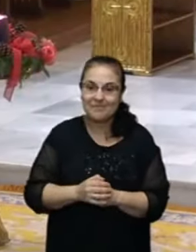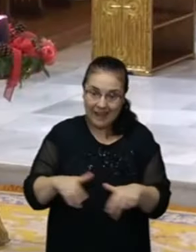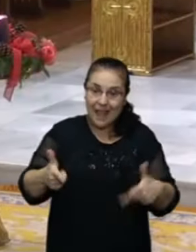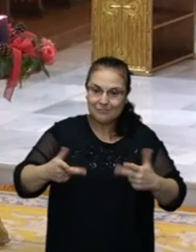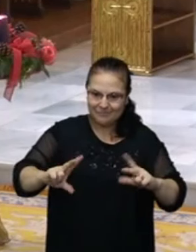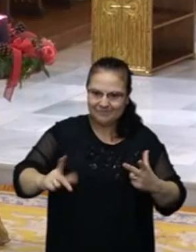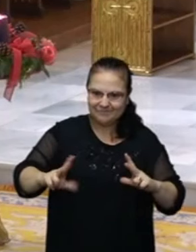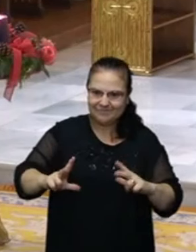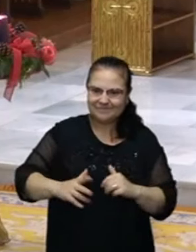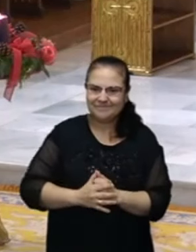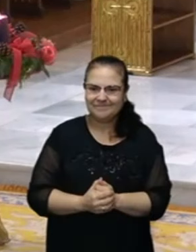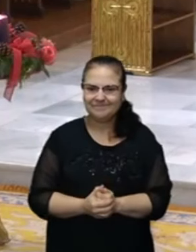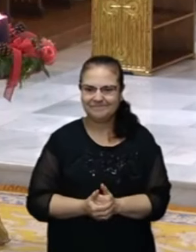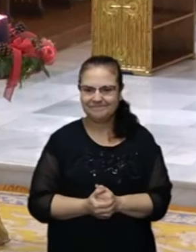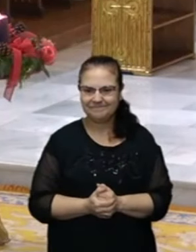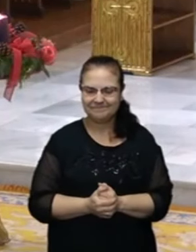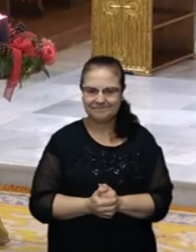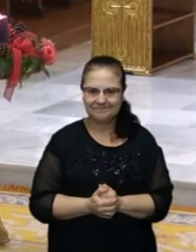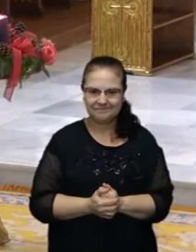Sentaos.